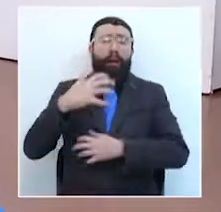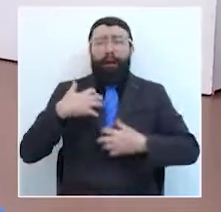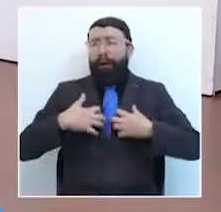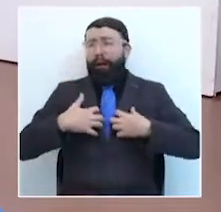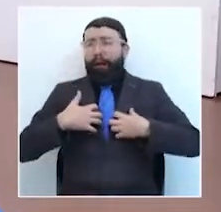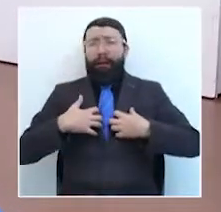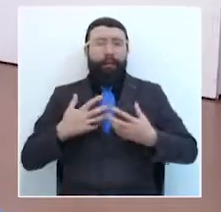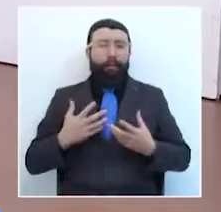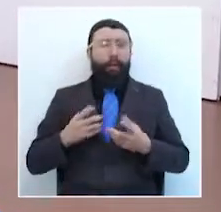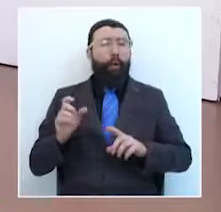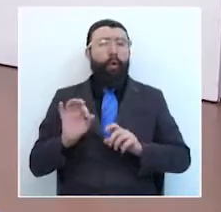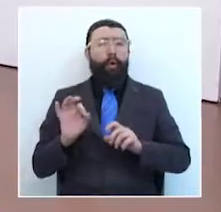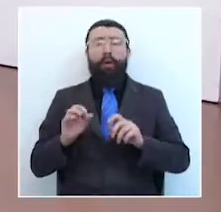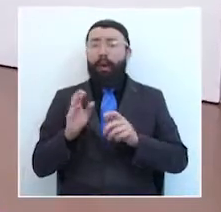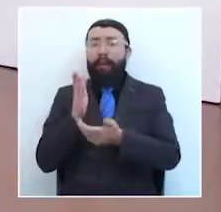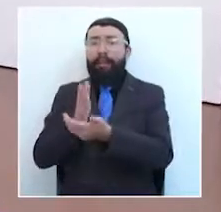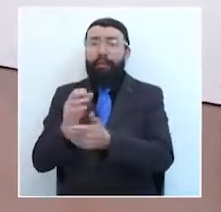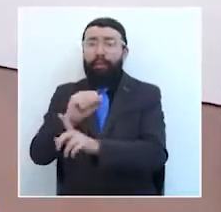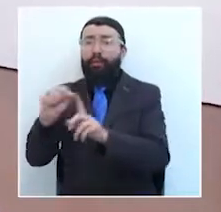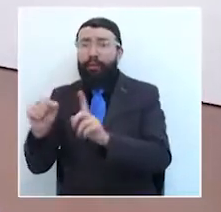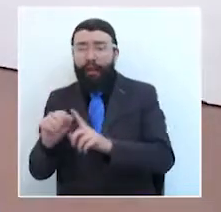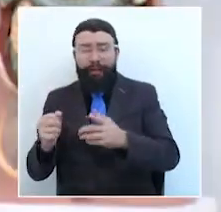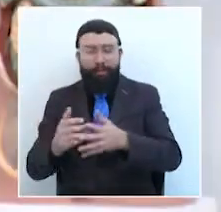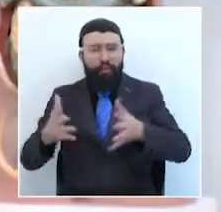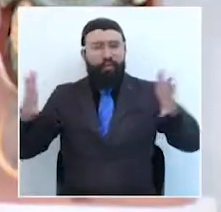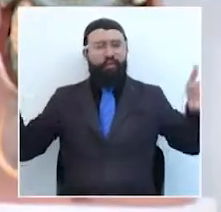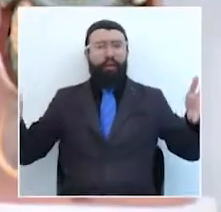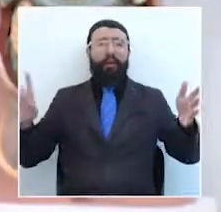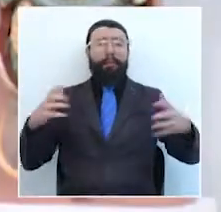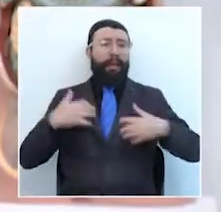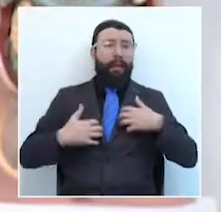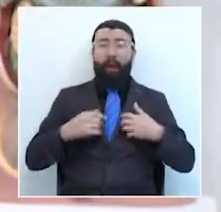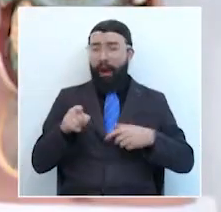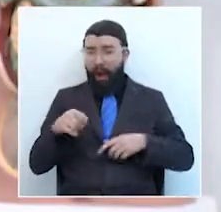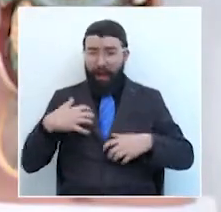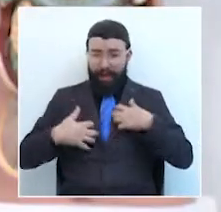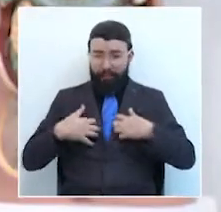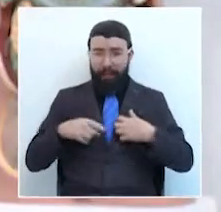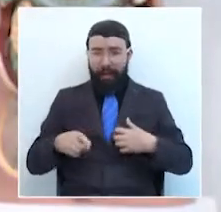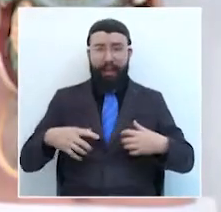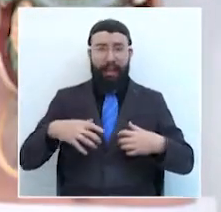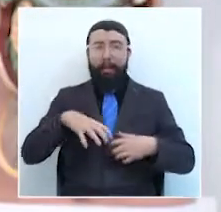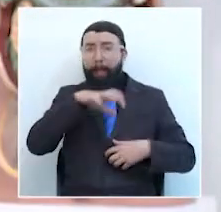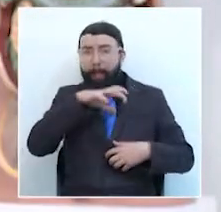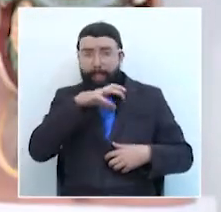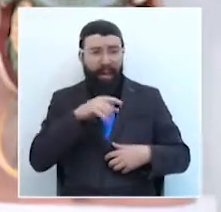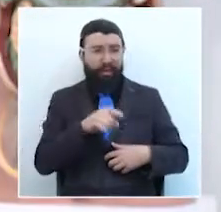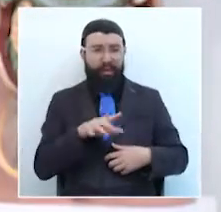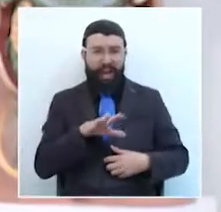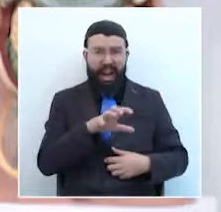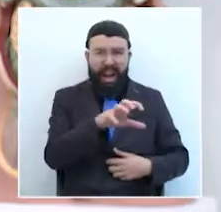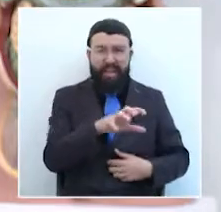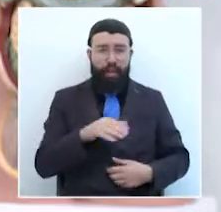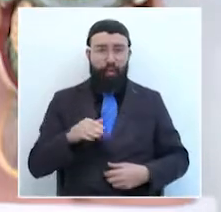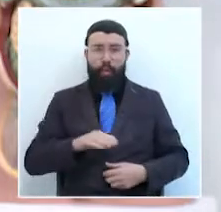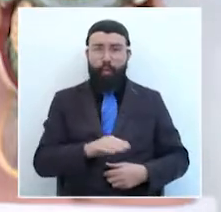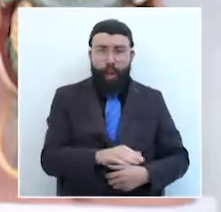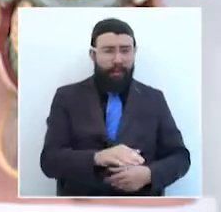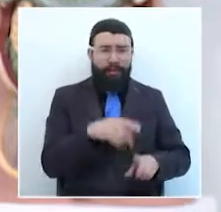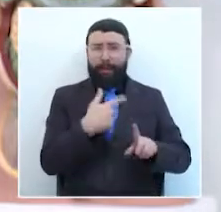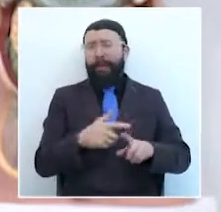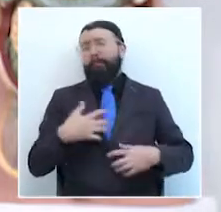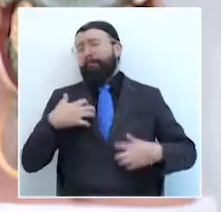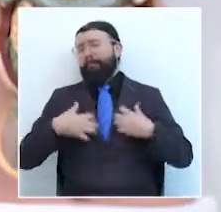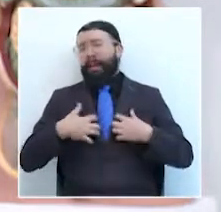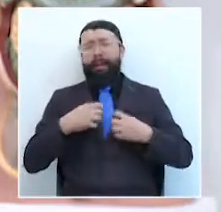a los lugares abiertos a los lugares cerrados fobia a los animales a los perros a los arañas que las cucarachas otra tema también que hay que